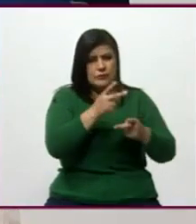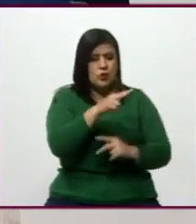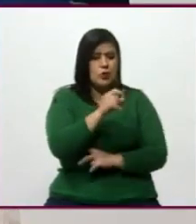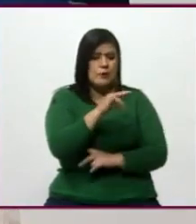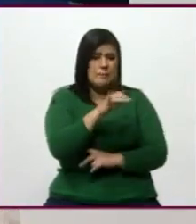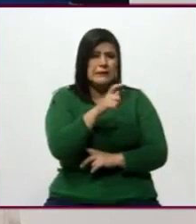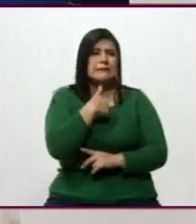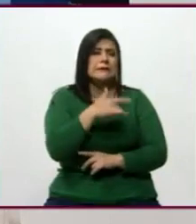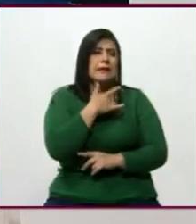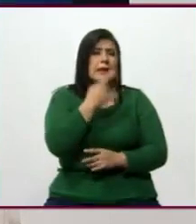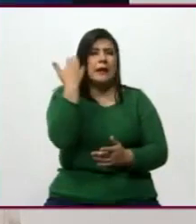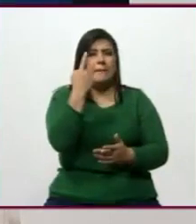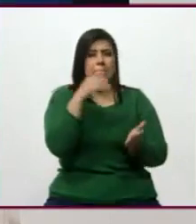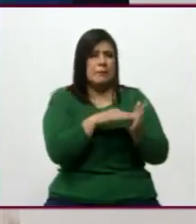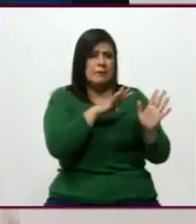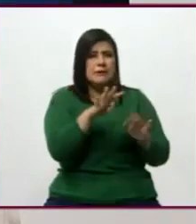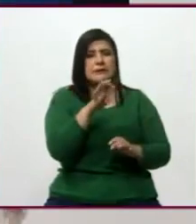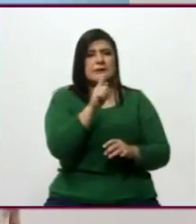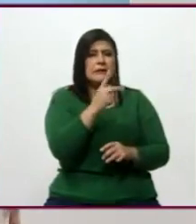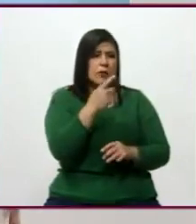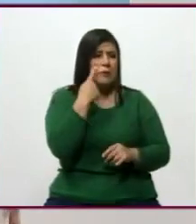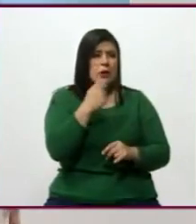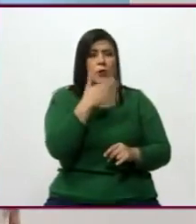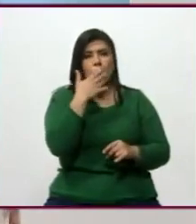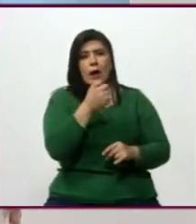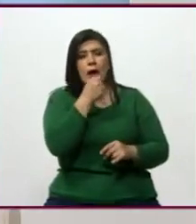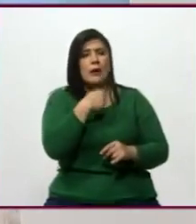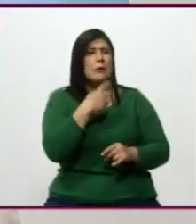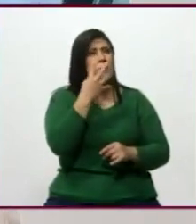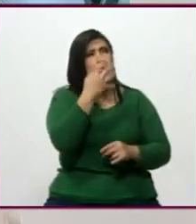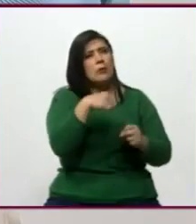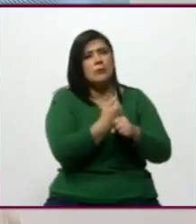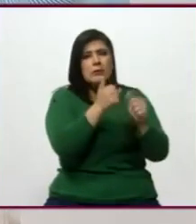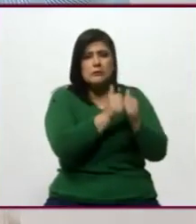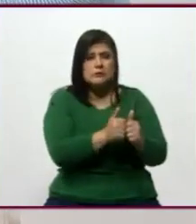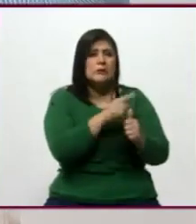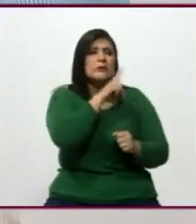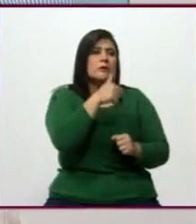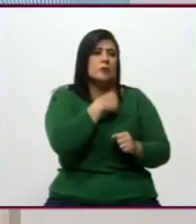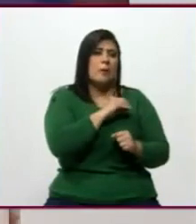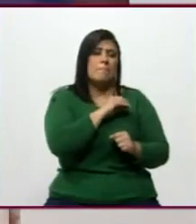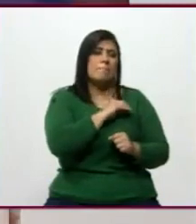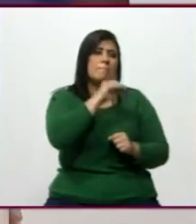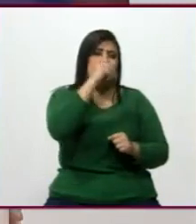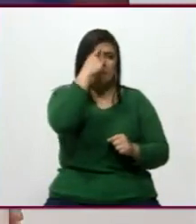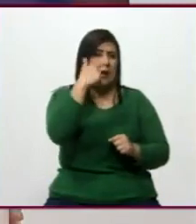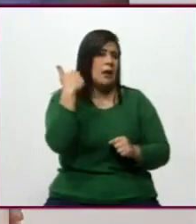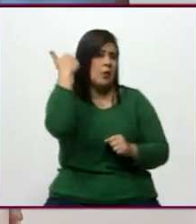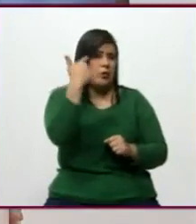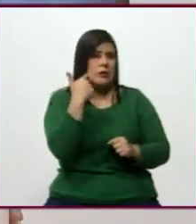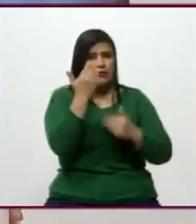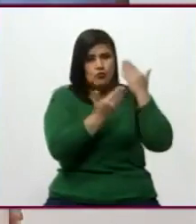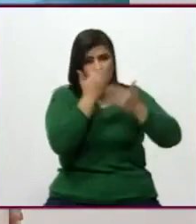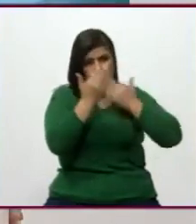entonces no había corresponsables entonces yo estuve y algún 4 años algunas cosas y me fui a londres porque fue estudiar allá